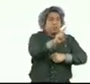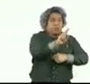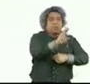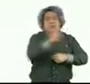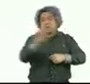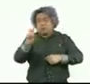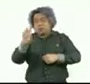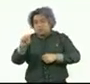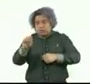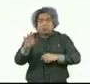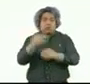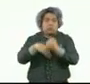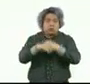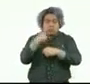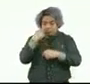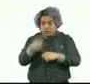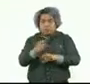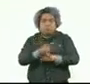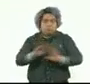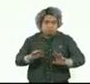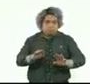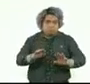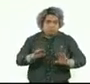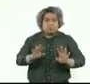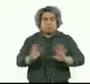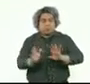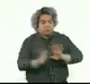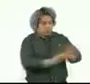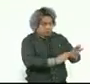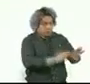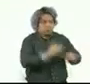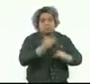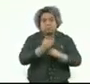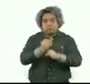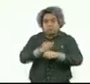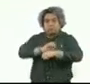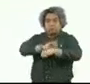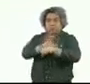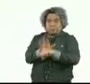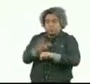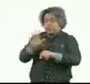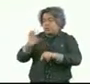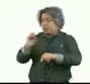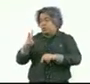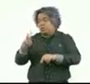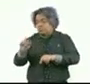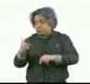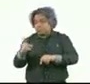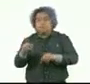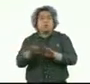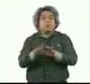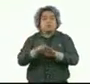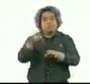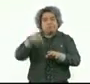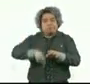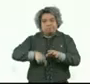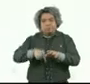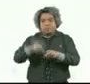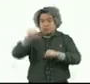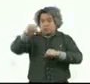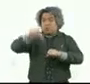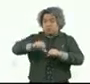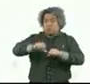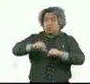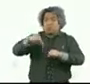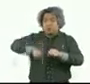para el refuerzo. Siguiente. Ahora les platicamos cómo va la situación de la pandemia del COVID-19 en la Ciudad de México. Siguiente. Al día de hoy, en